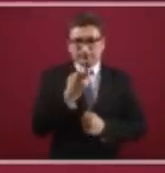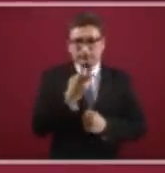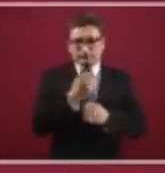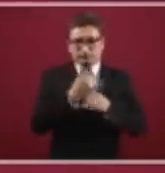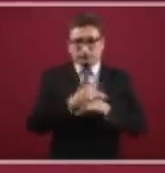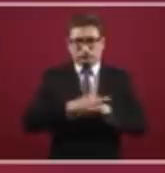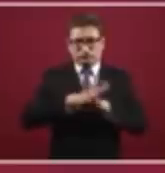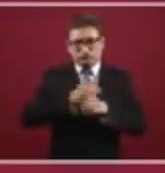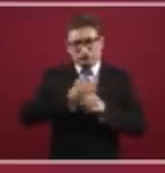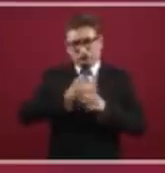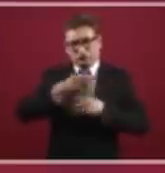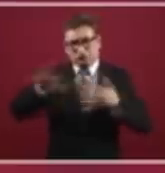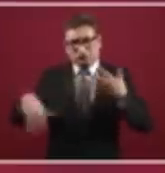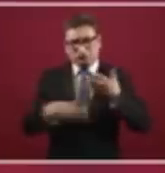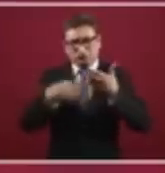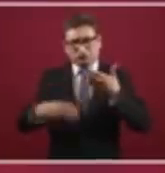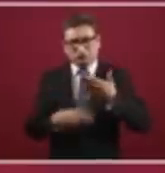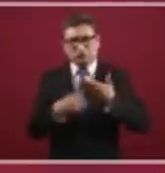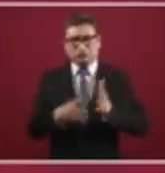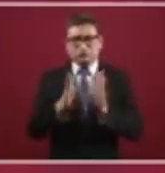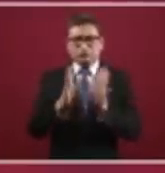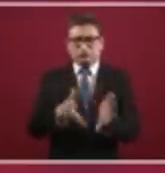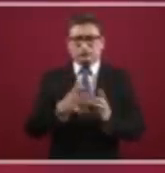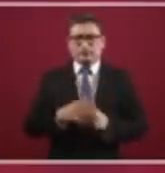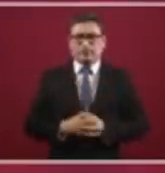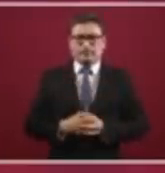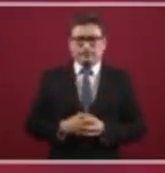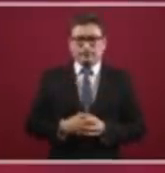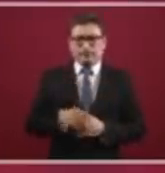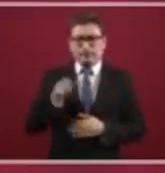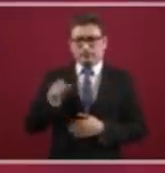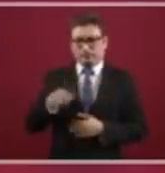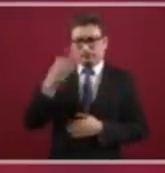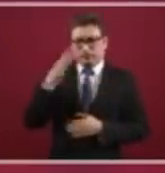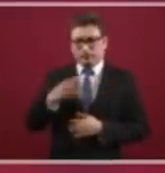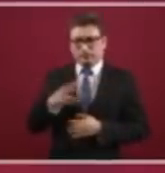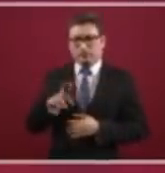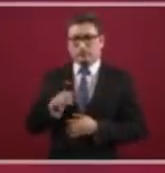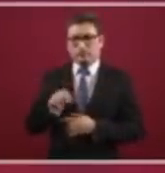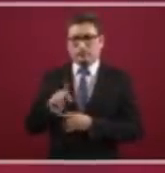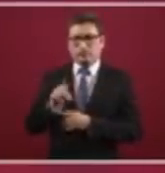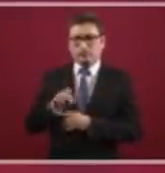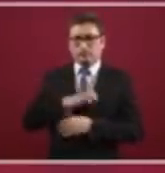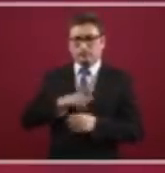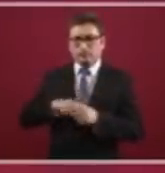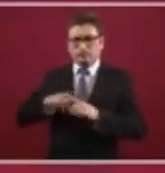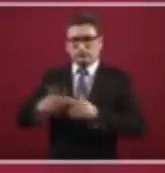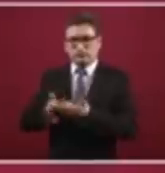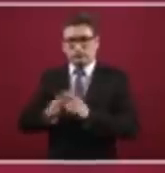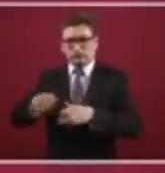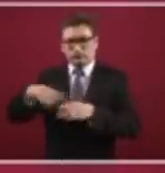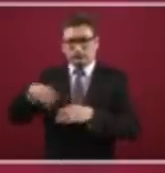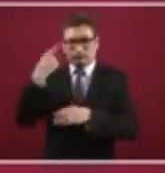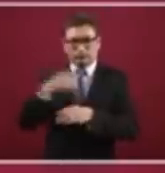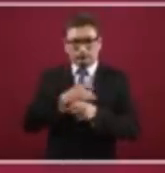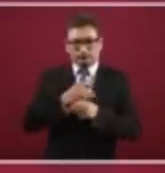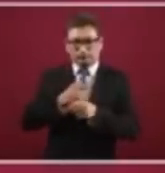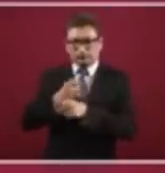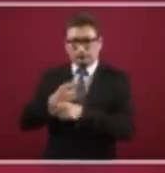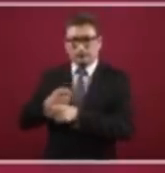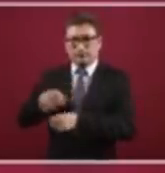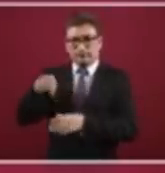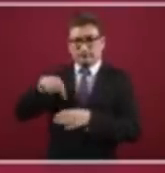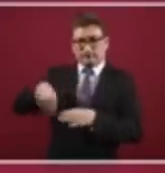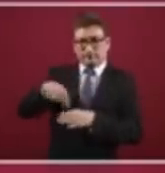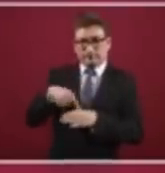de las nuevas investigaciones por parte de la unidad especializada un aspecto muy significativo fue como